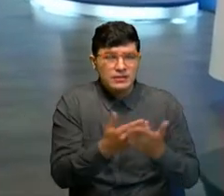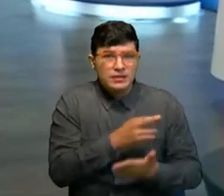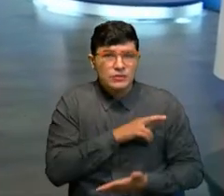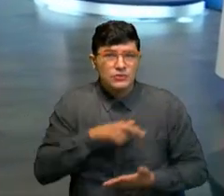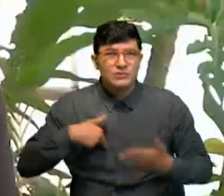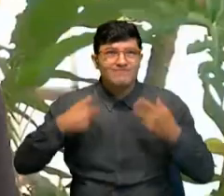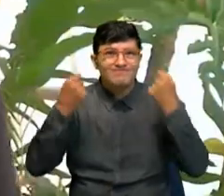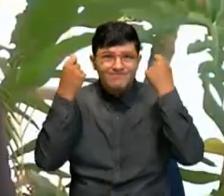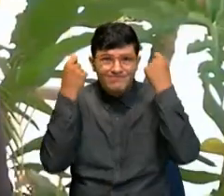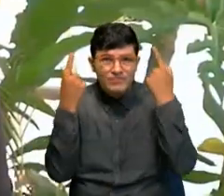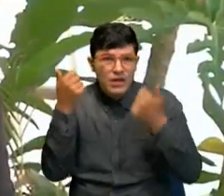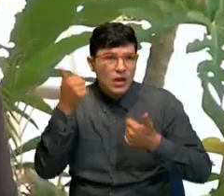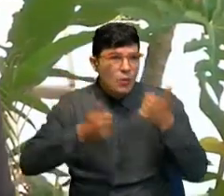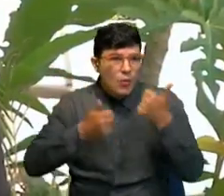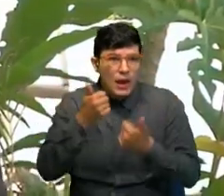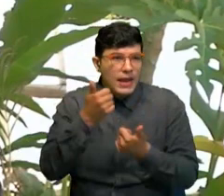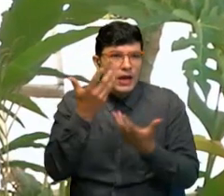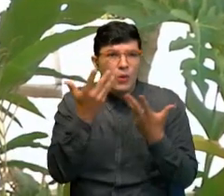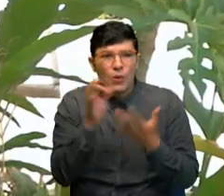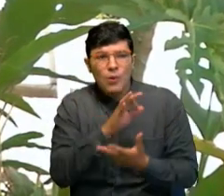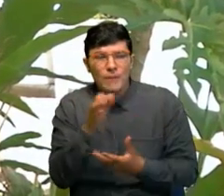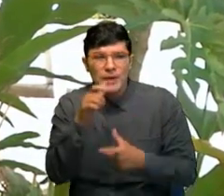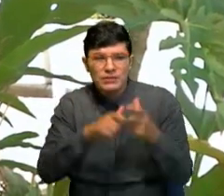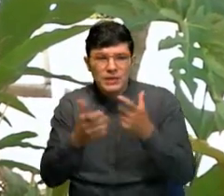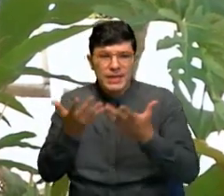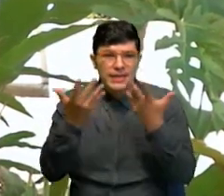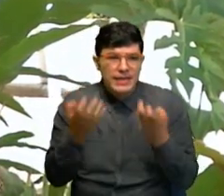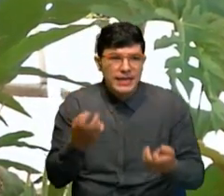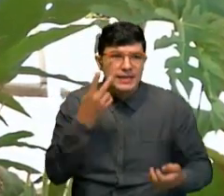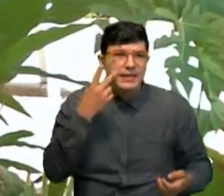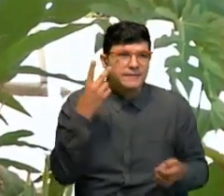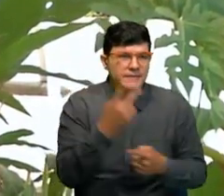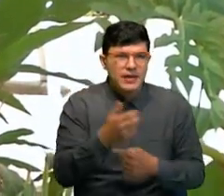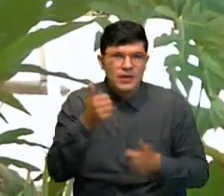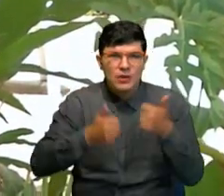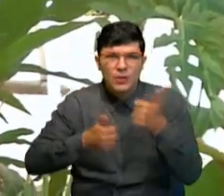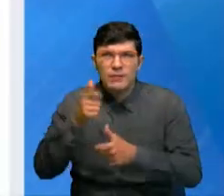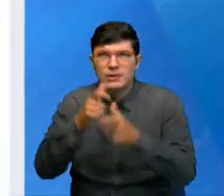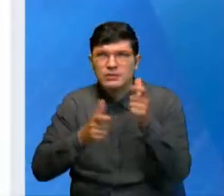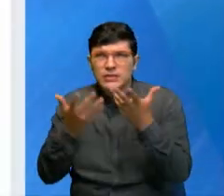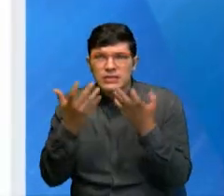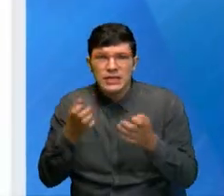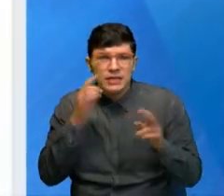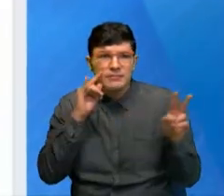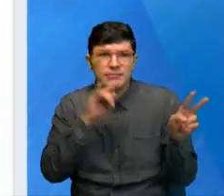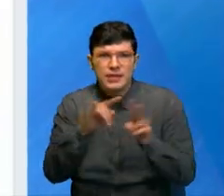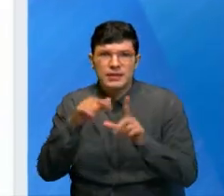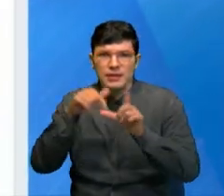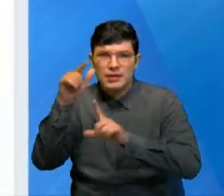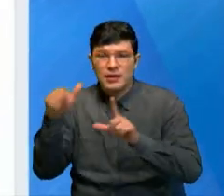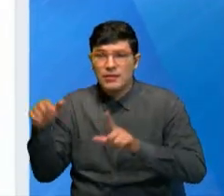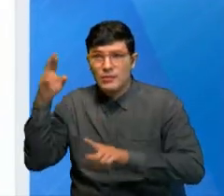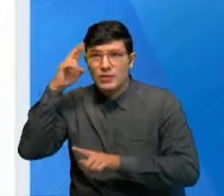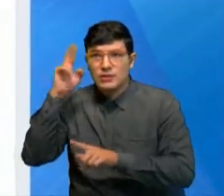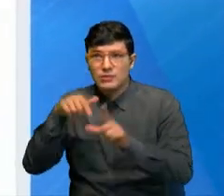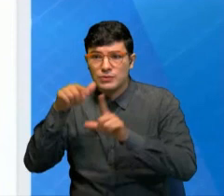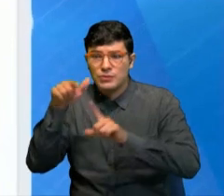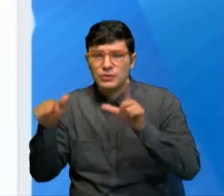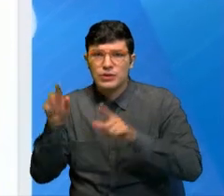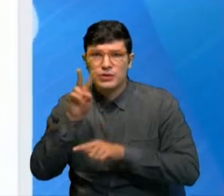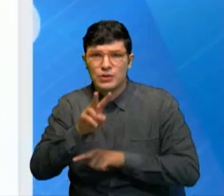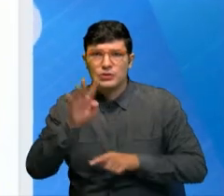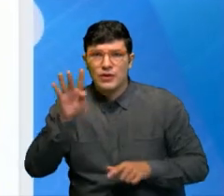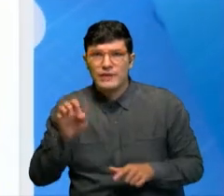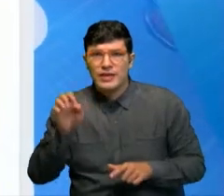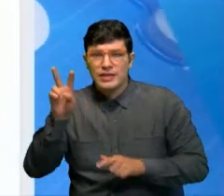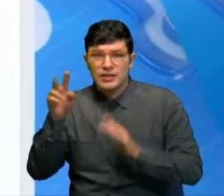qué es lo que nuestra audiencia desea ver y cuáles son los contenidos que desean consumir en cifras con un alcance de 292